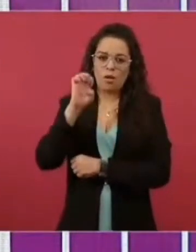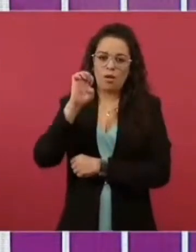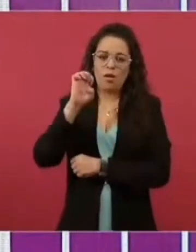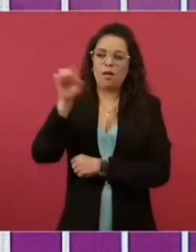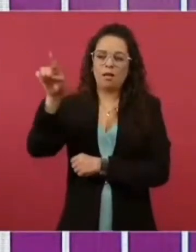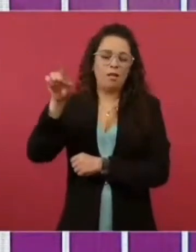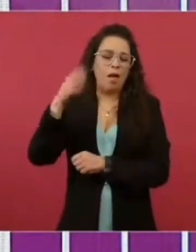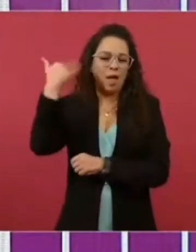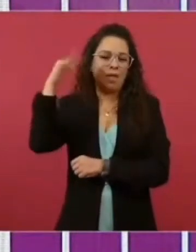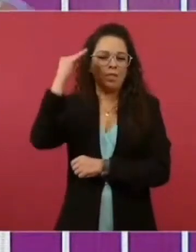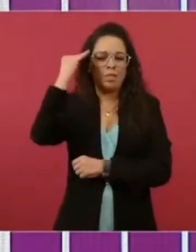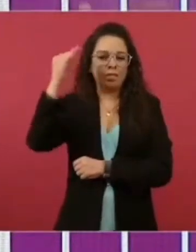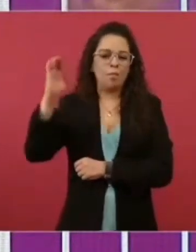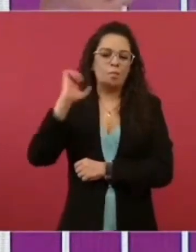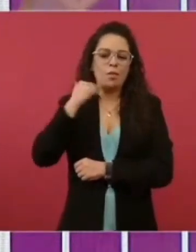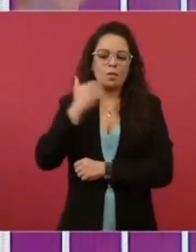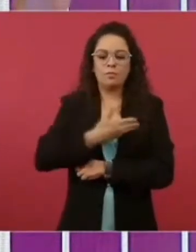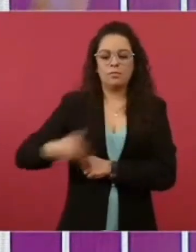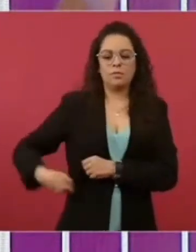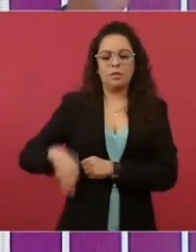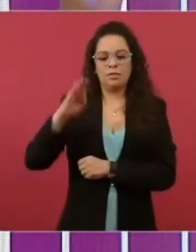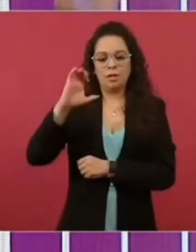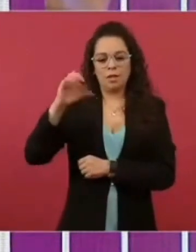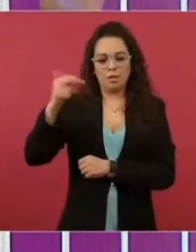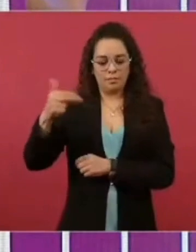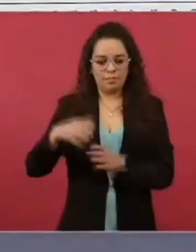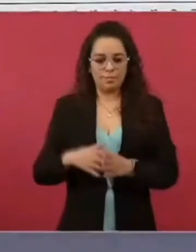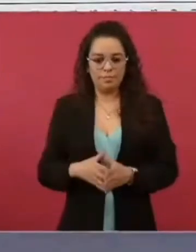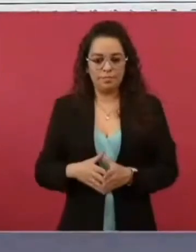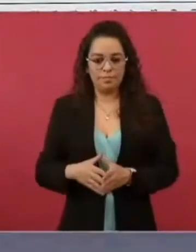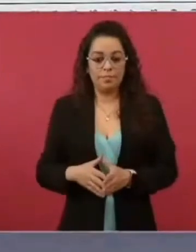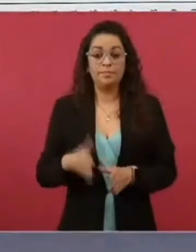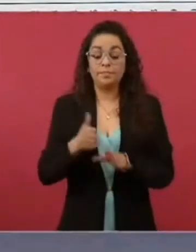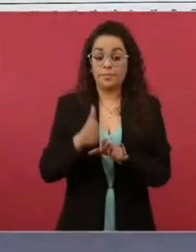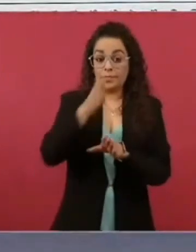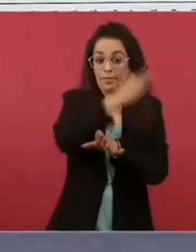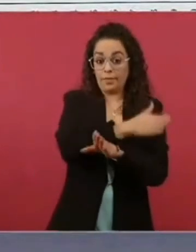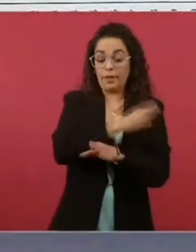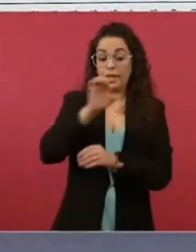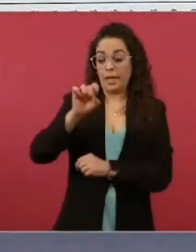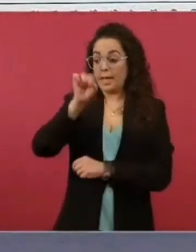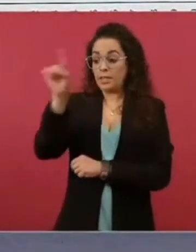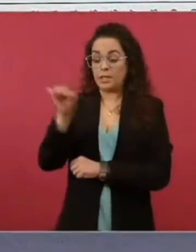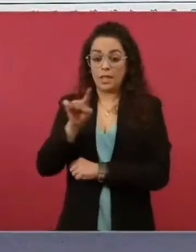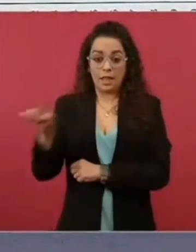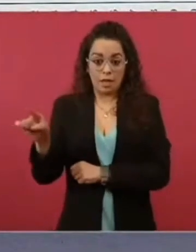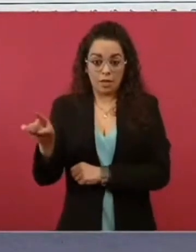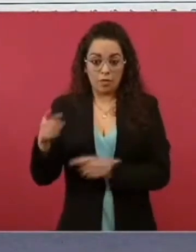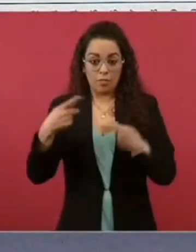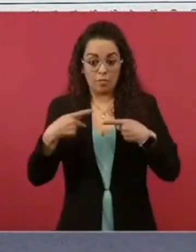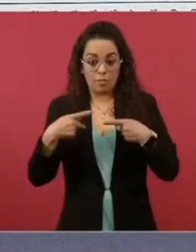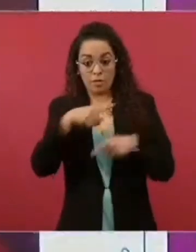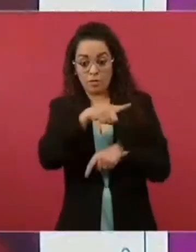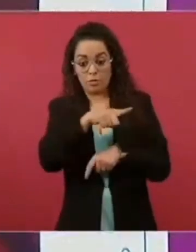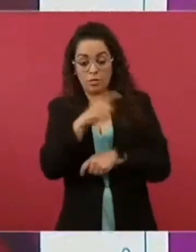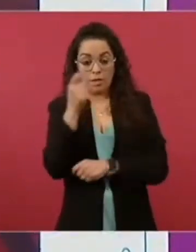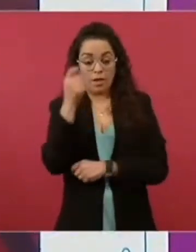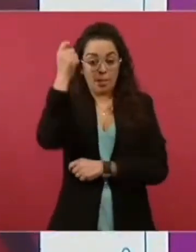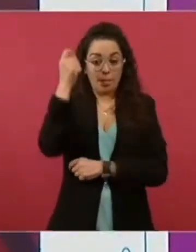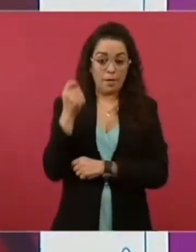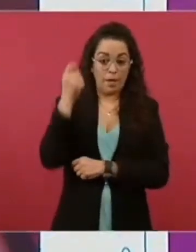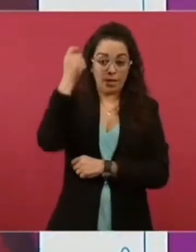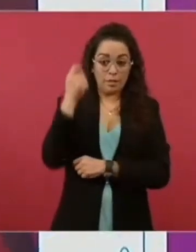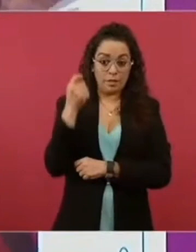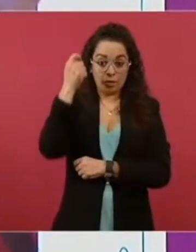pero la reforma de Zedillo, de los trabajadores pensionados,